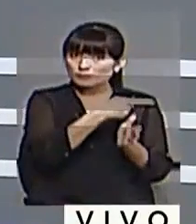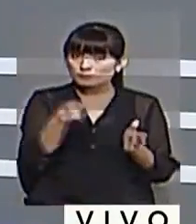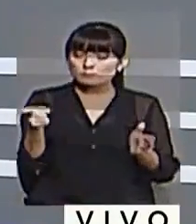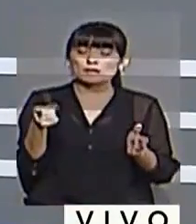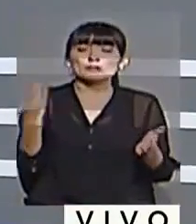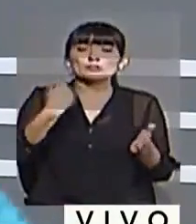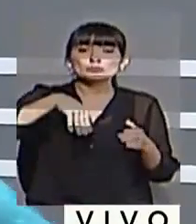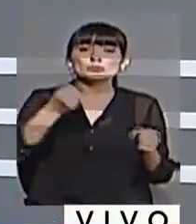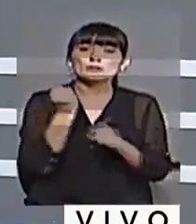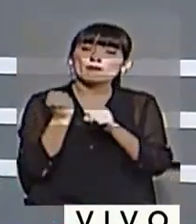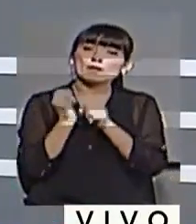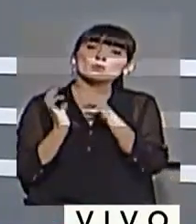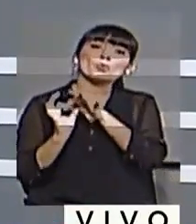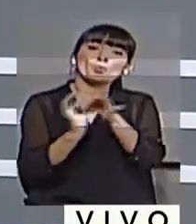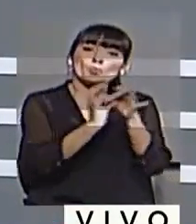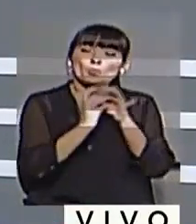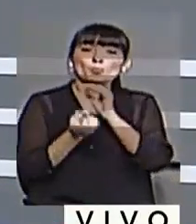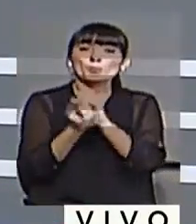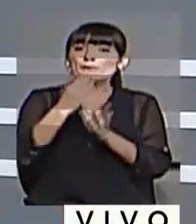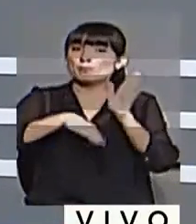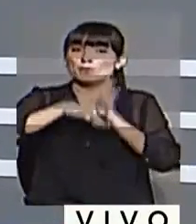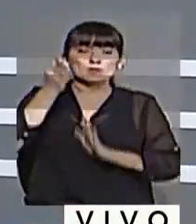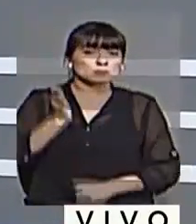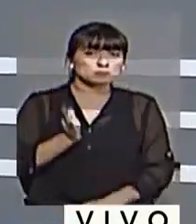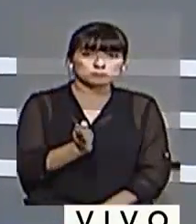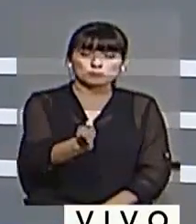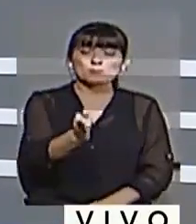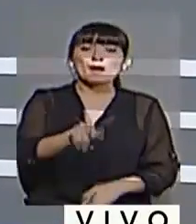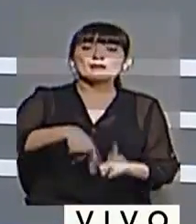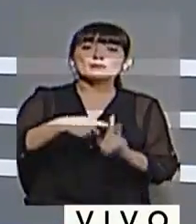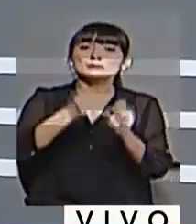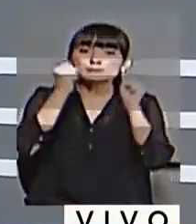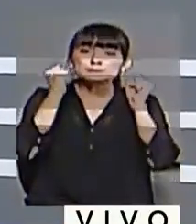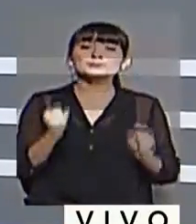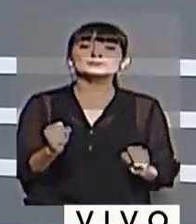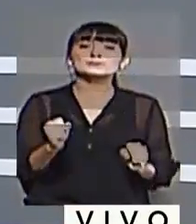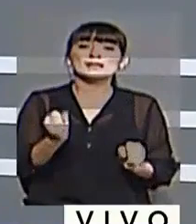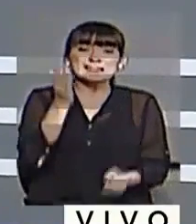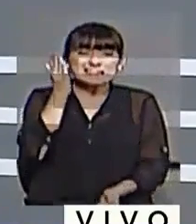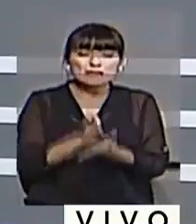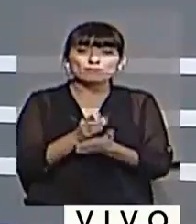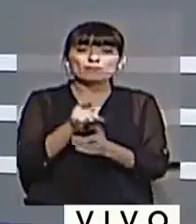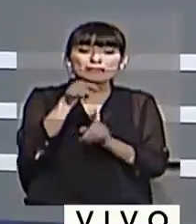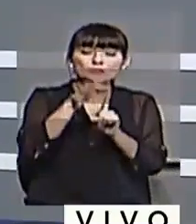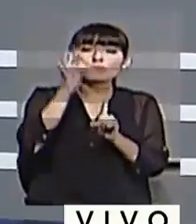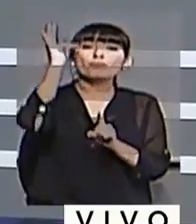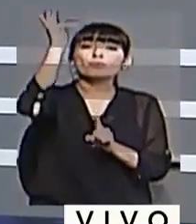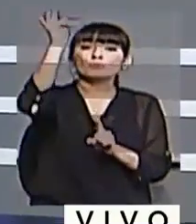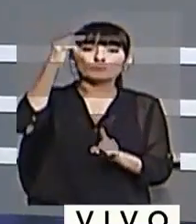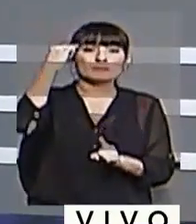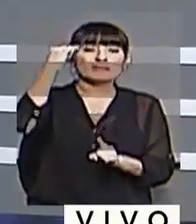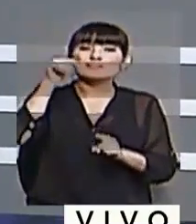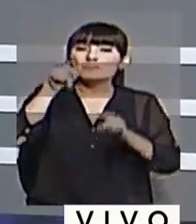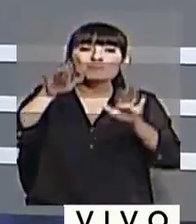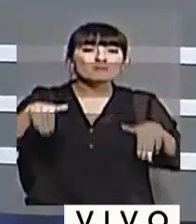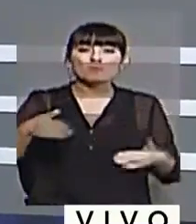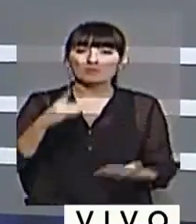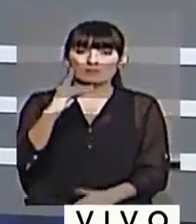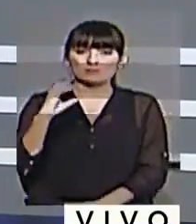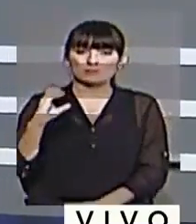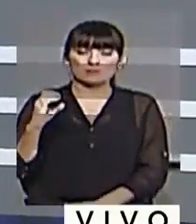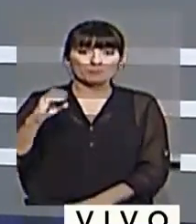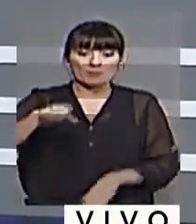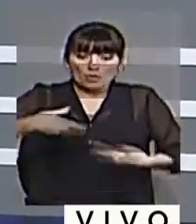Nueva Mayoría y que además tenemos la posibilidad y el deber de proyectar eso hacia adelante. Ese es el planteamiento de la democracia cristiana. Este no es un